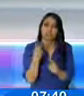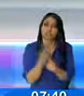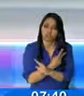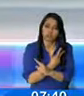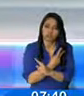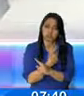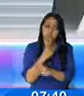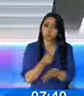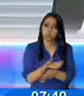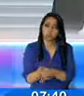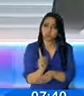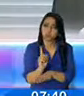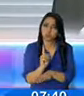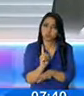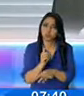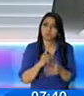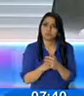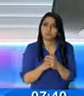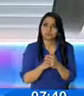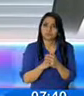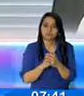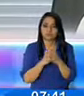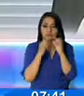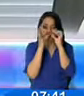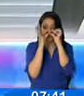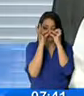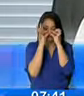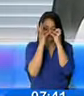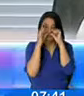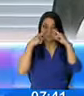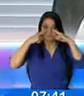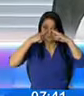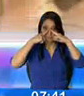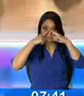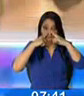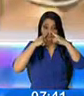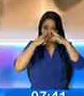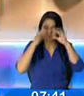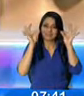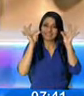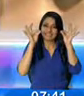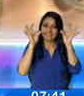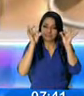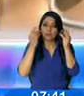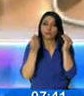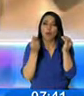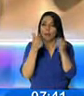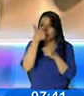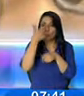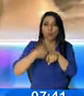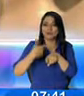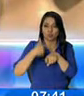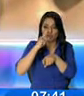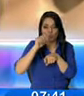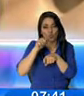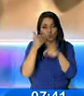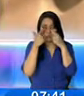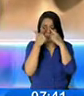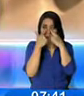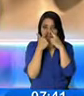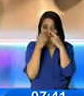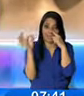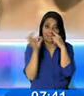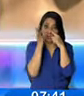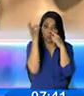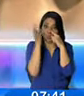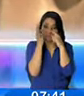y no recomendado la fractura de los de los cartílagos deaes Entonces el momento en que pasan los hilos Pues como no se dan cuenta